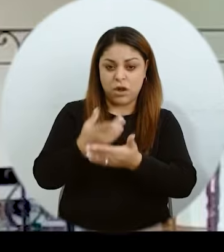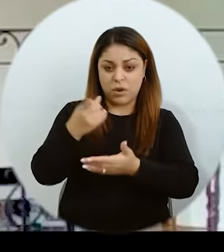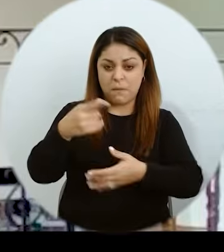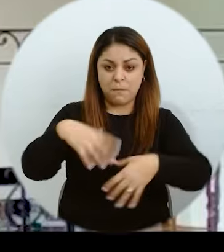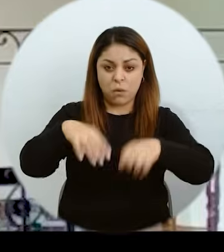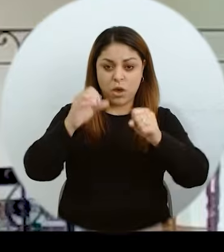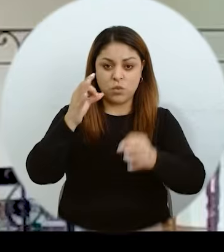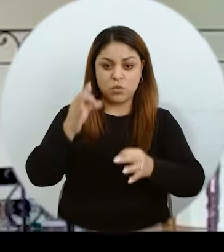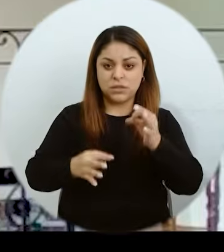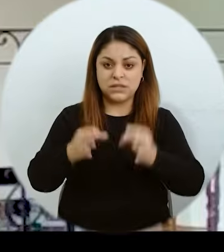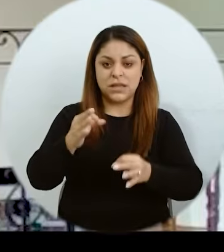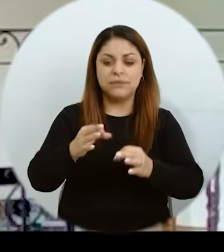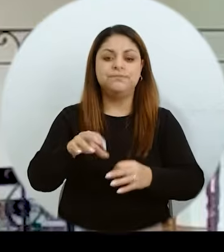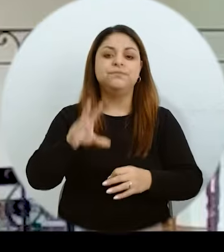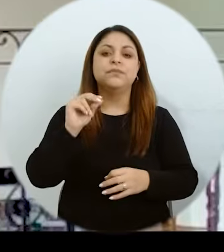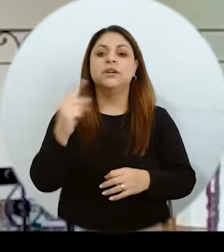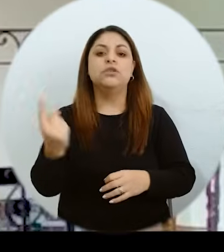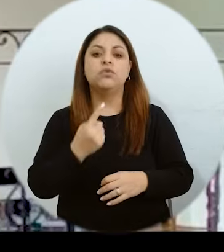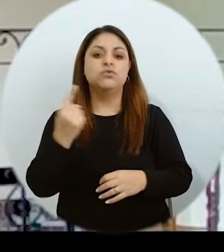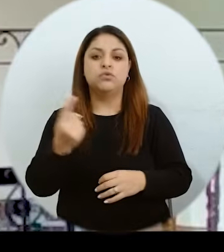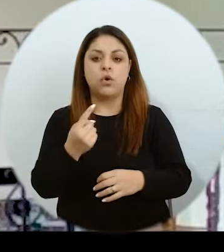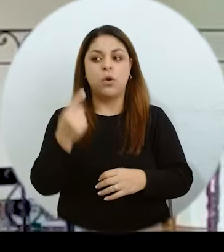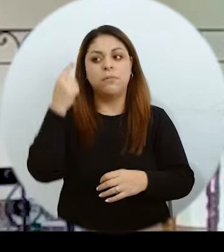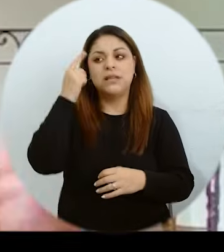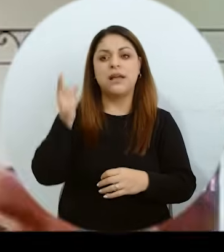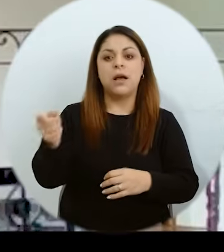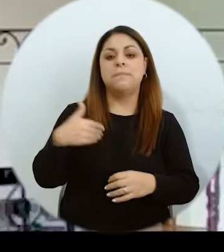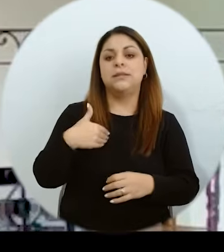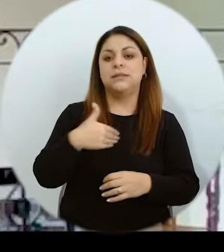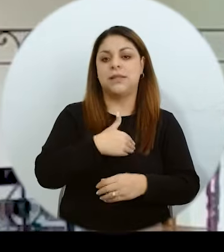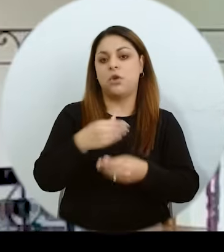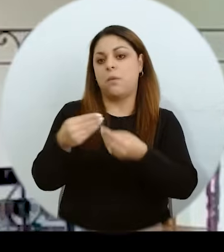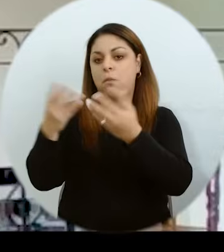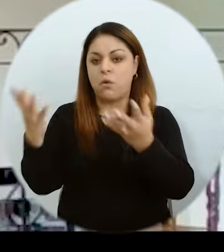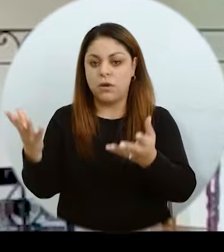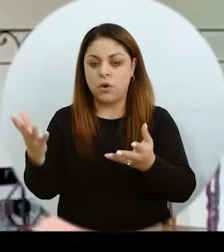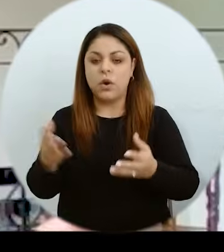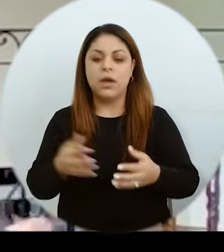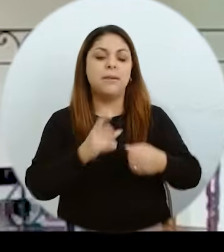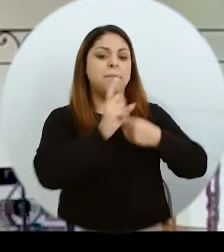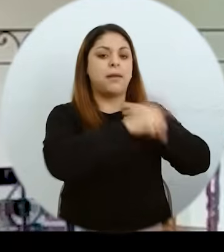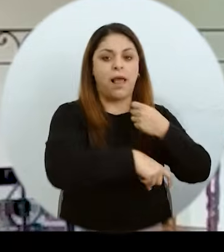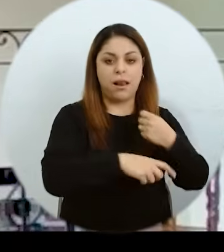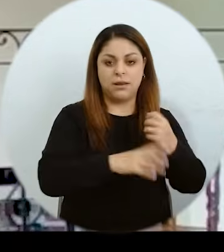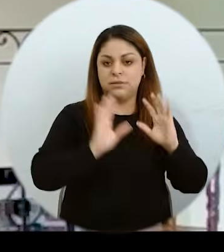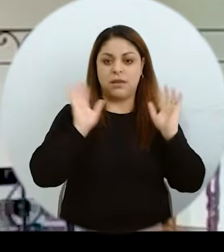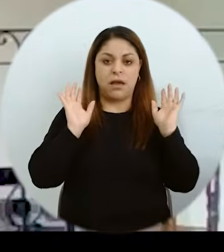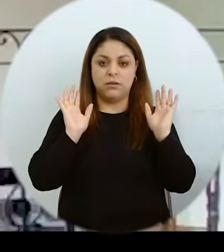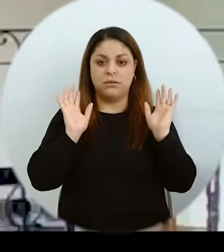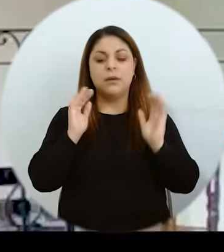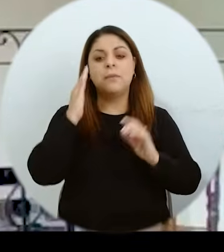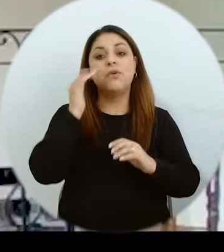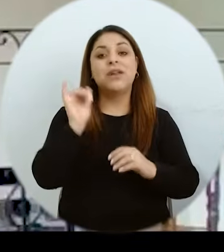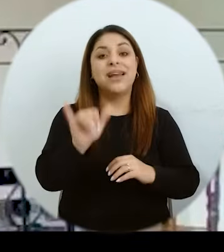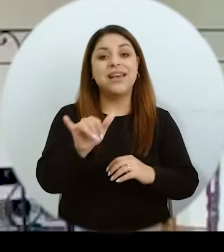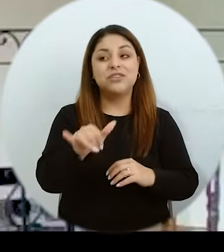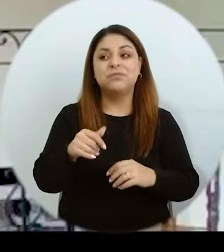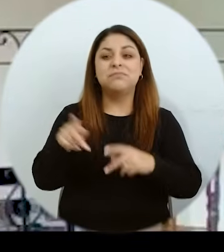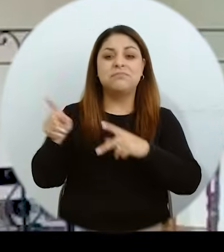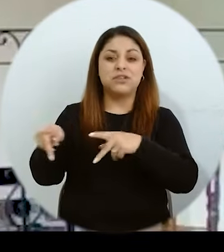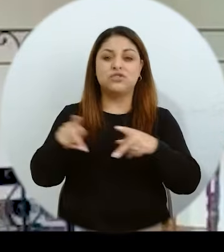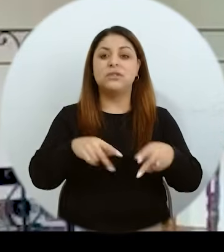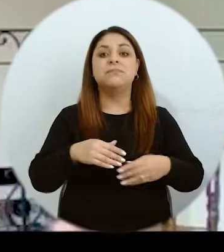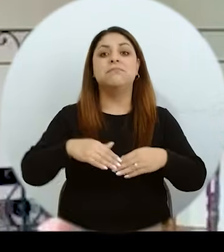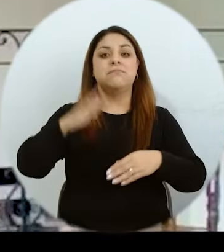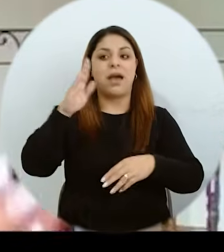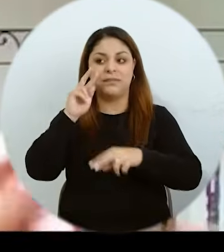efectivo que se hace en el Poder Judicial y no solo tomando en cuenta Ministerio Público y jurisdicción penal, porque eso es lo que